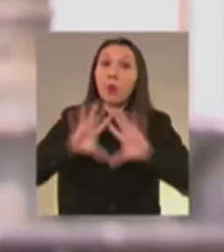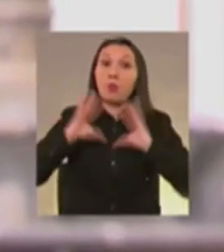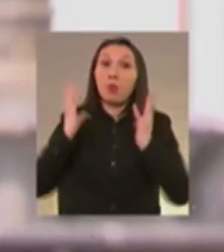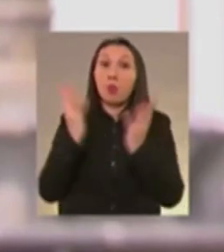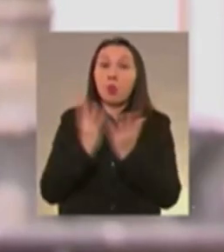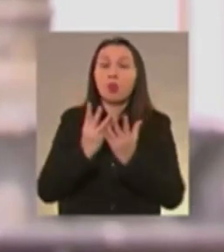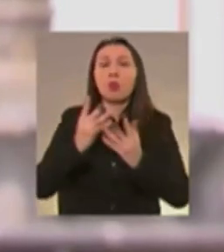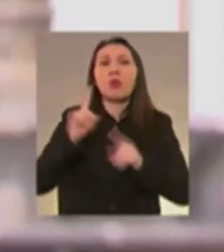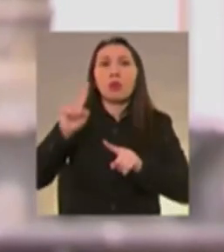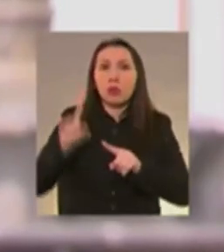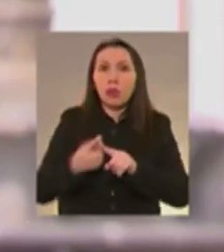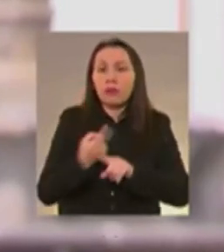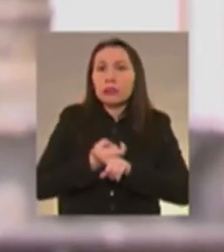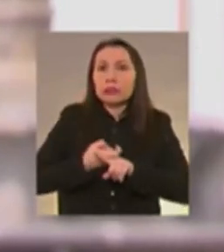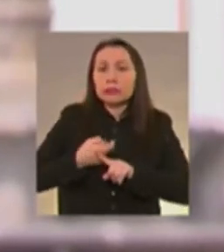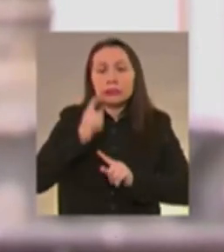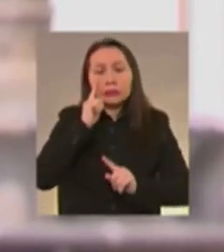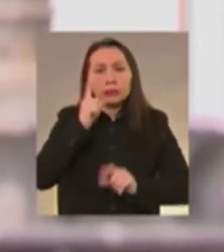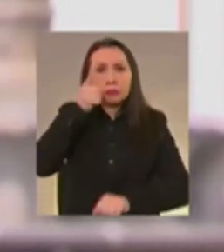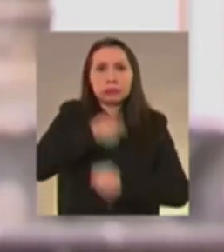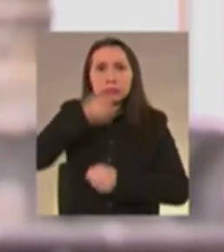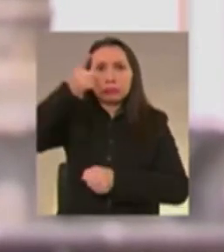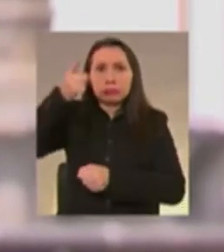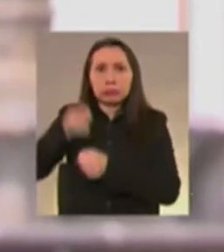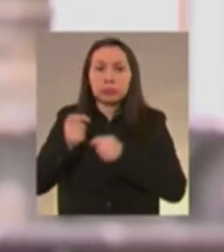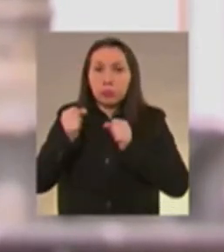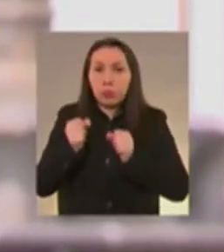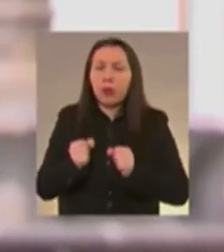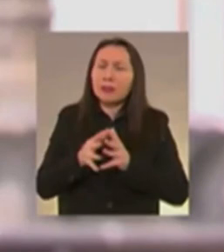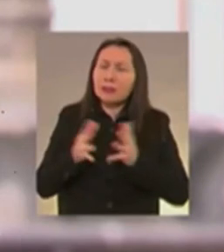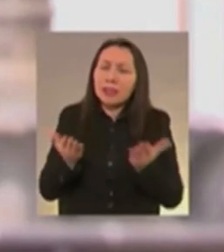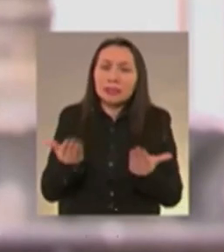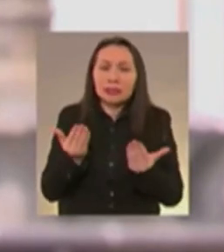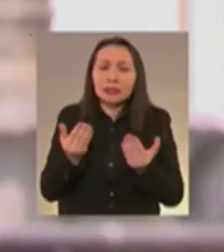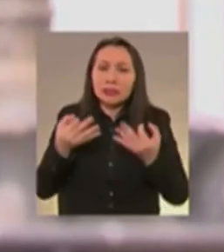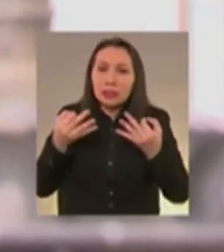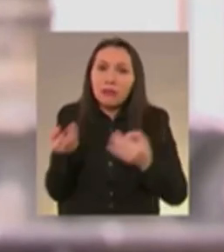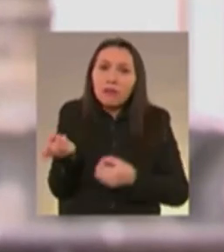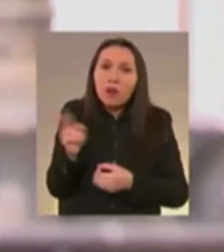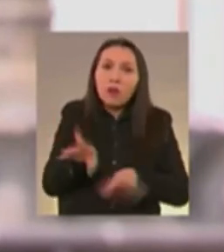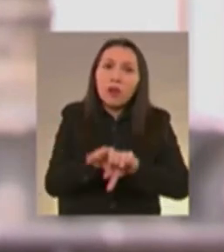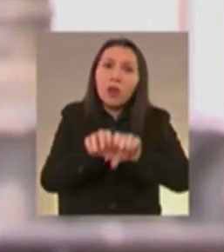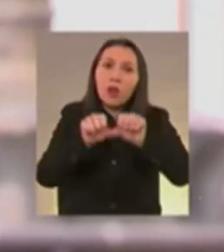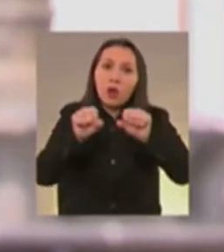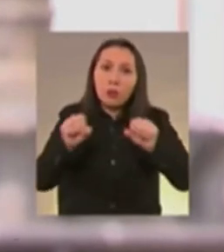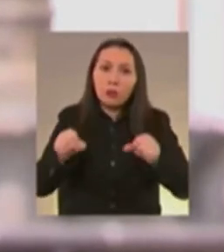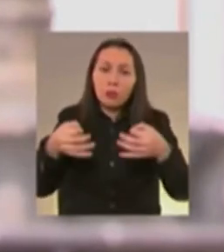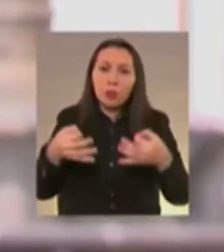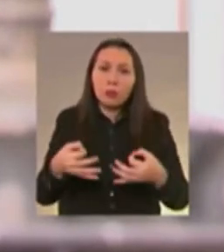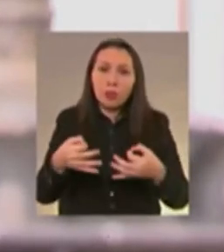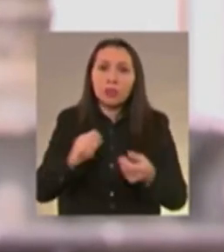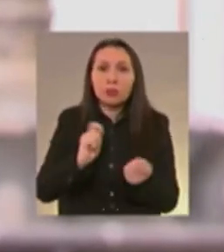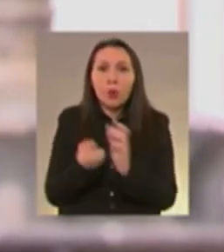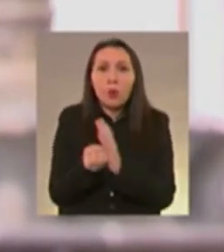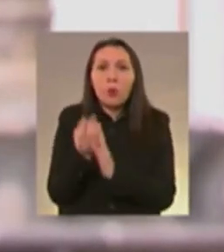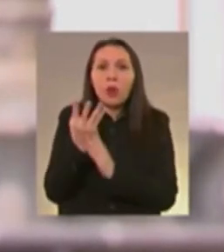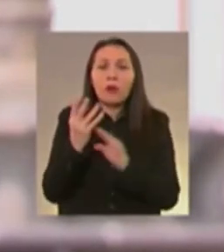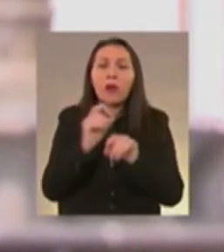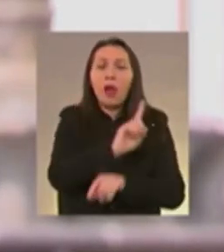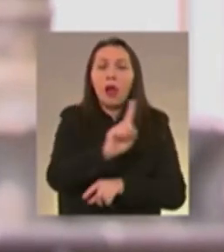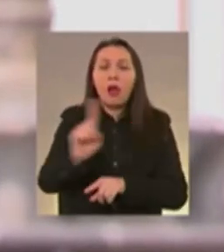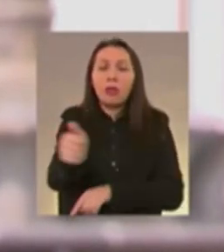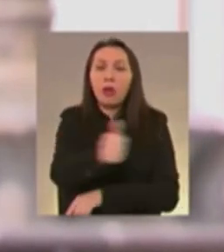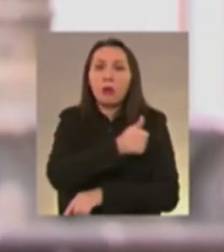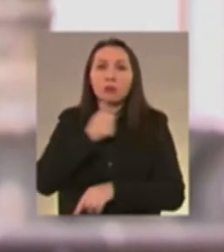enfrenta nuevas amenazas autoritarias, es más necesario que nunca renovar el compromiso de todos y cada uno por la